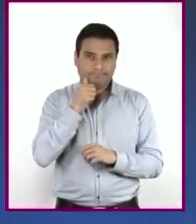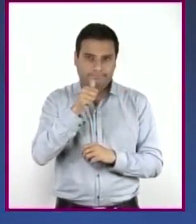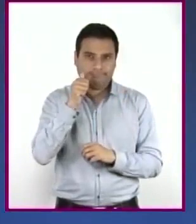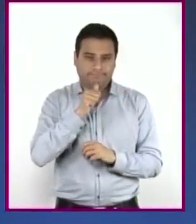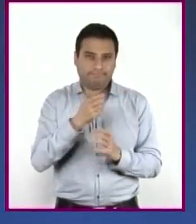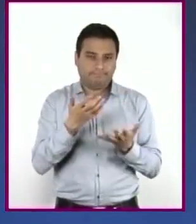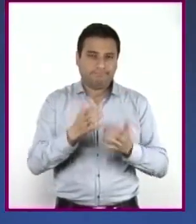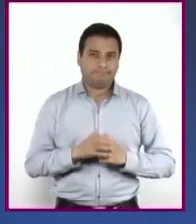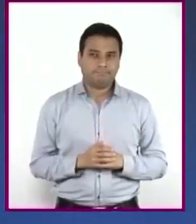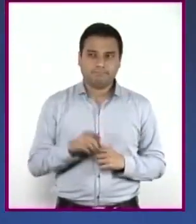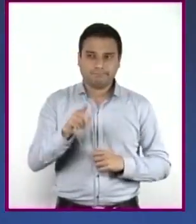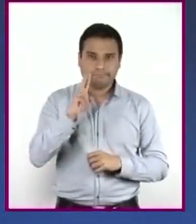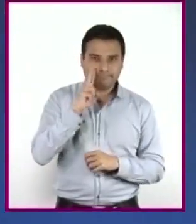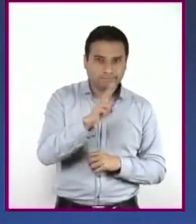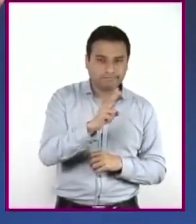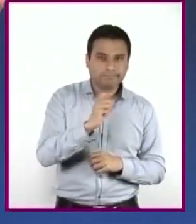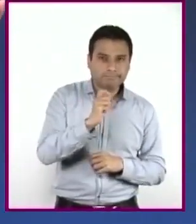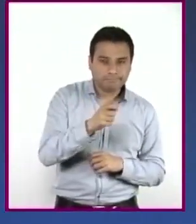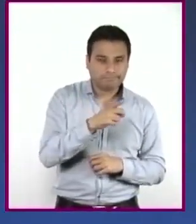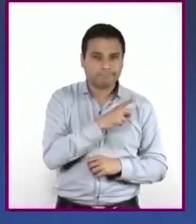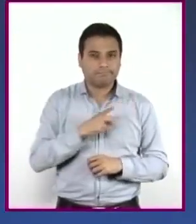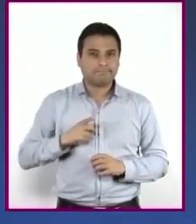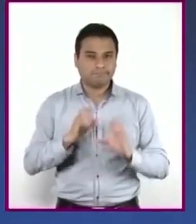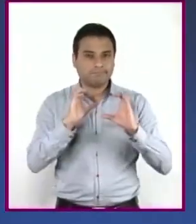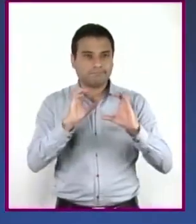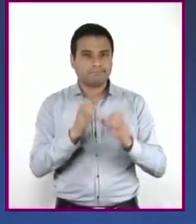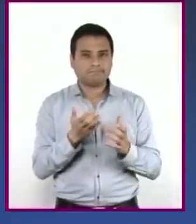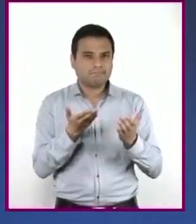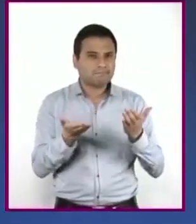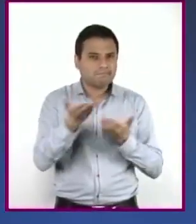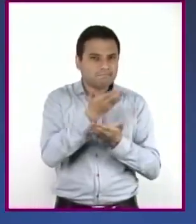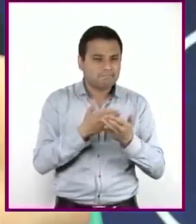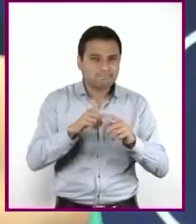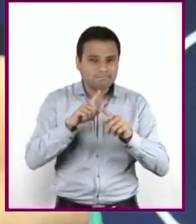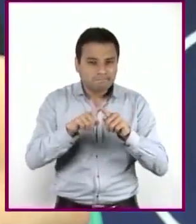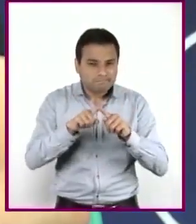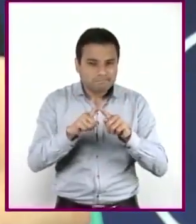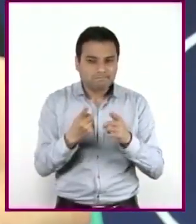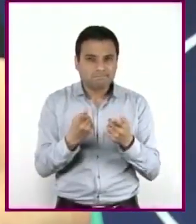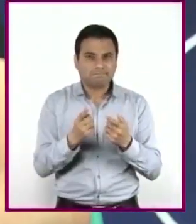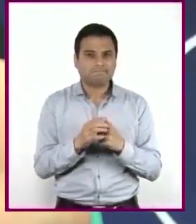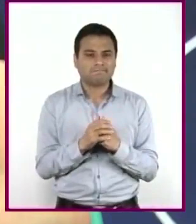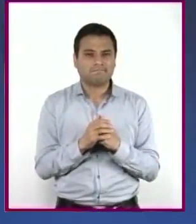viendo quién nos lo está compartiendo y sobre todo checar el tipo de canal